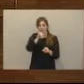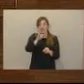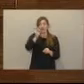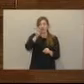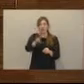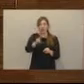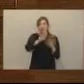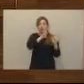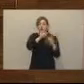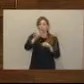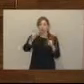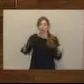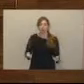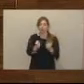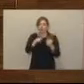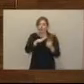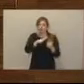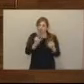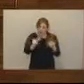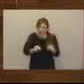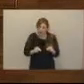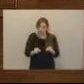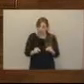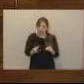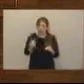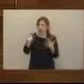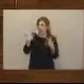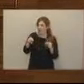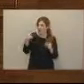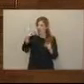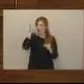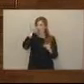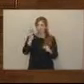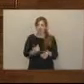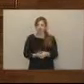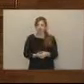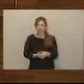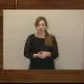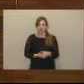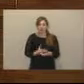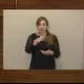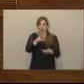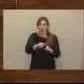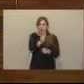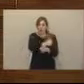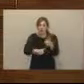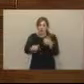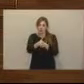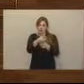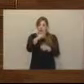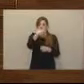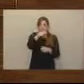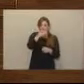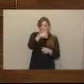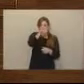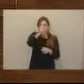81 actuaciones de las que… Por favor, señoría, vaya concluyendo. Voy finalizando, señora presidenta. De carácter prioritario por las denuncias o